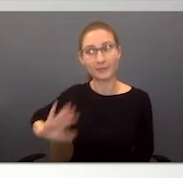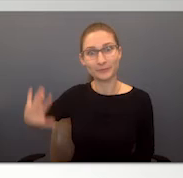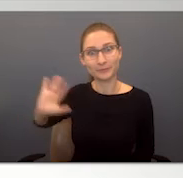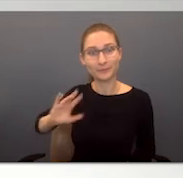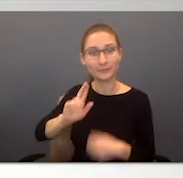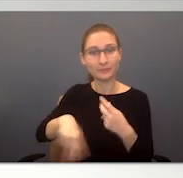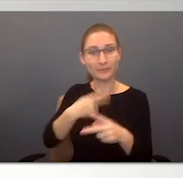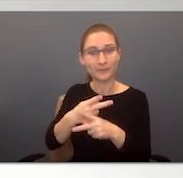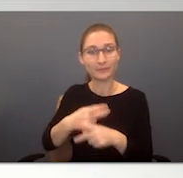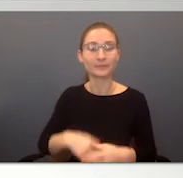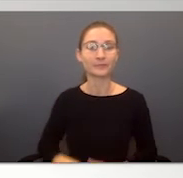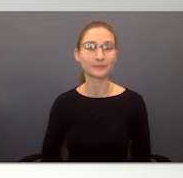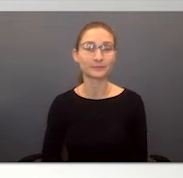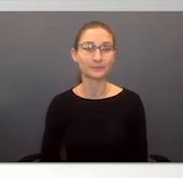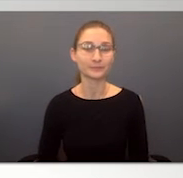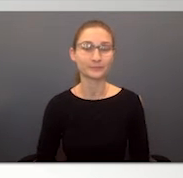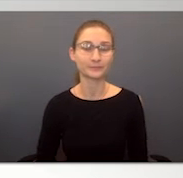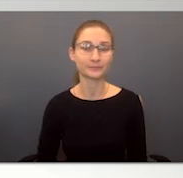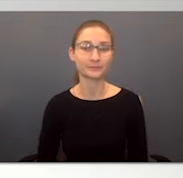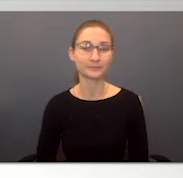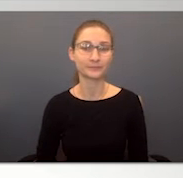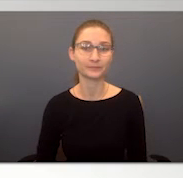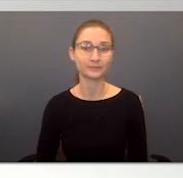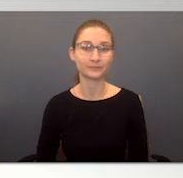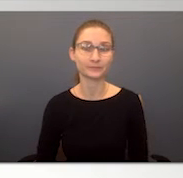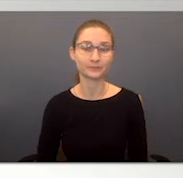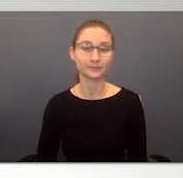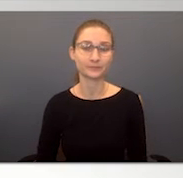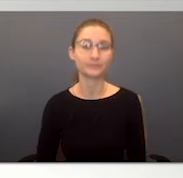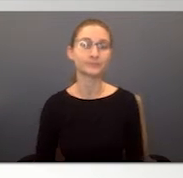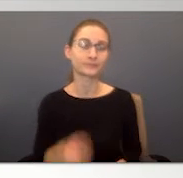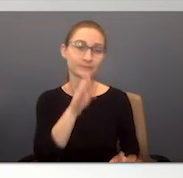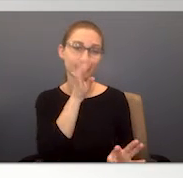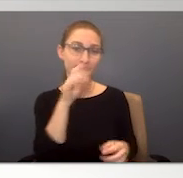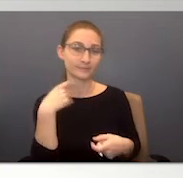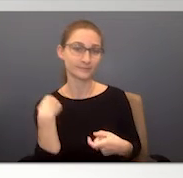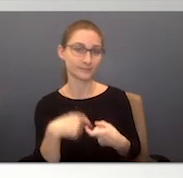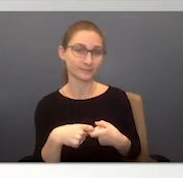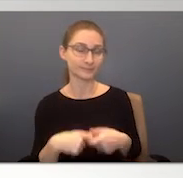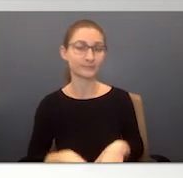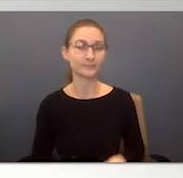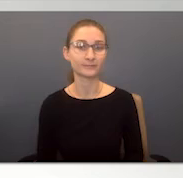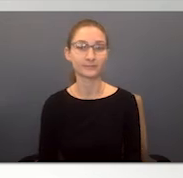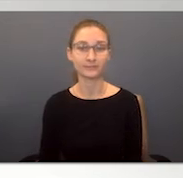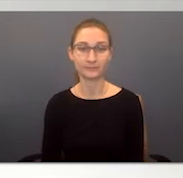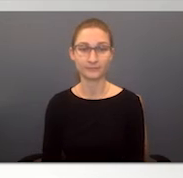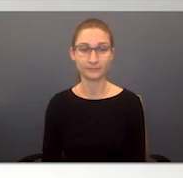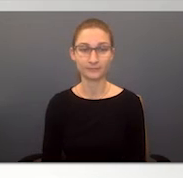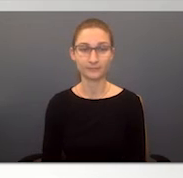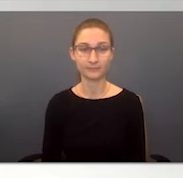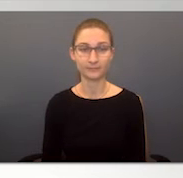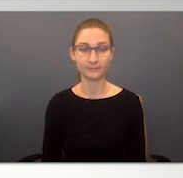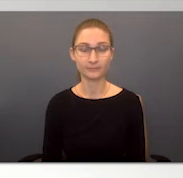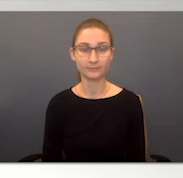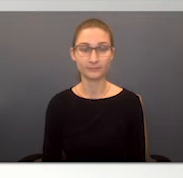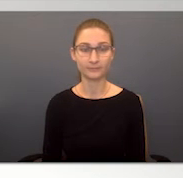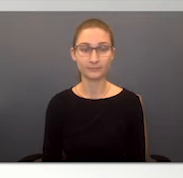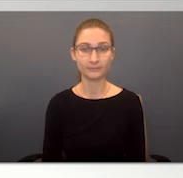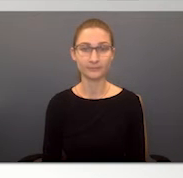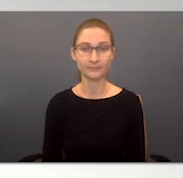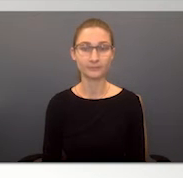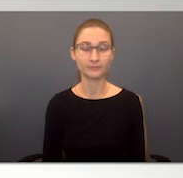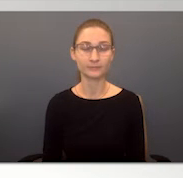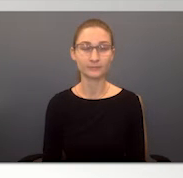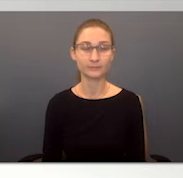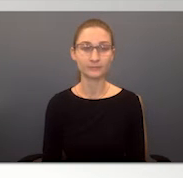cosas que no estamos pensando ahora, porque siempre estamos ocupados con los electrónicos, siempre el teléfono, siempre lo